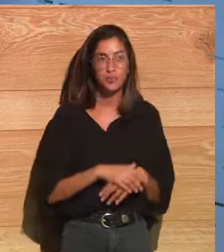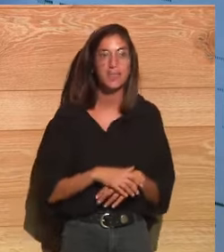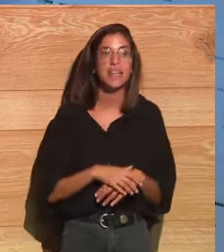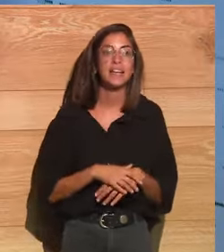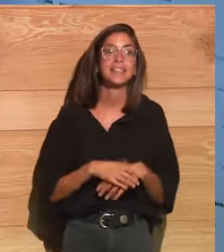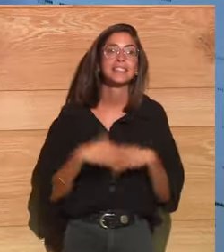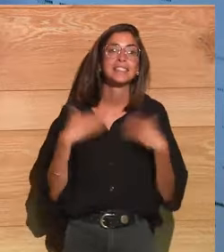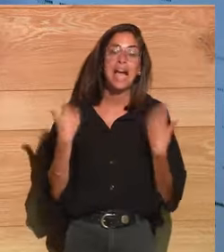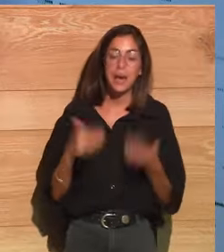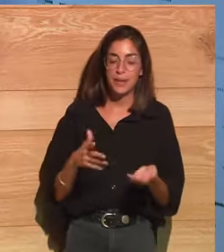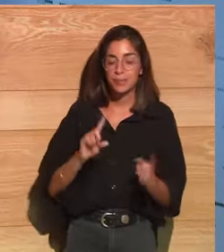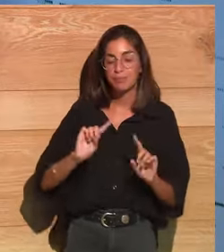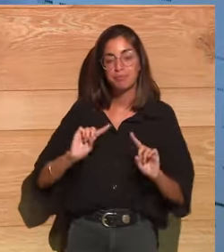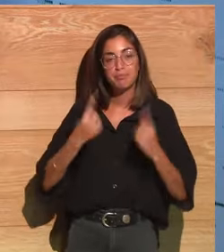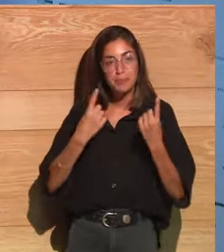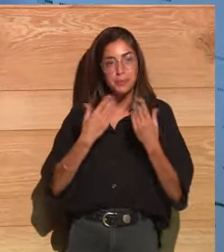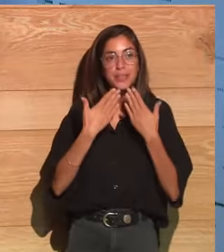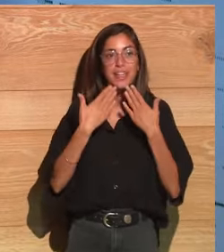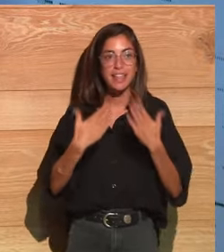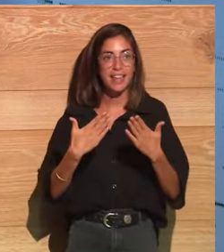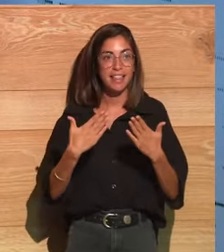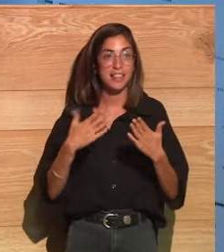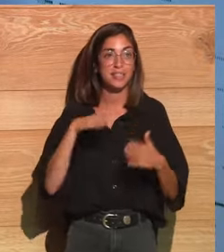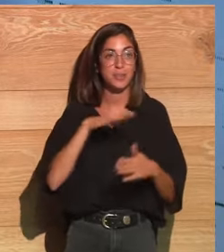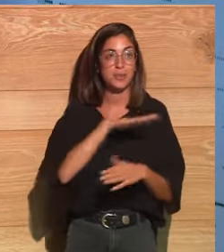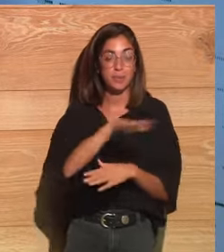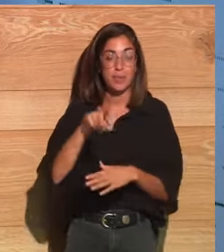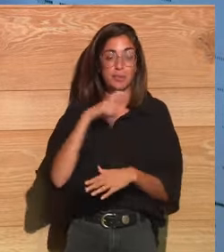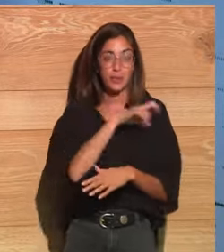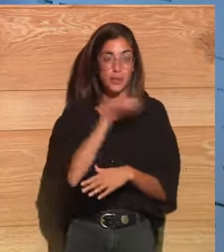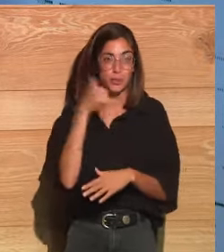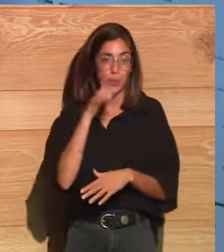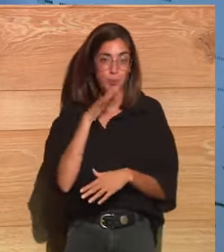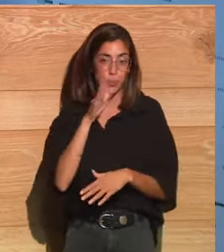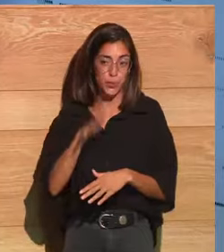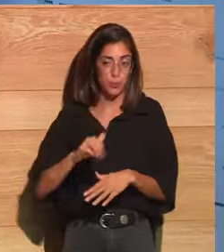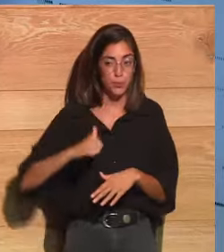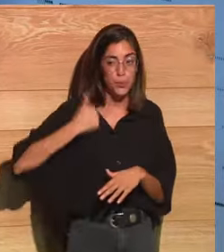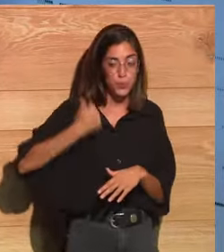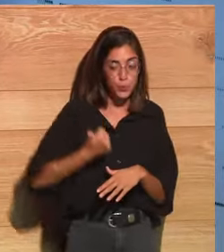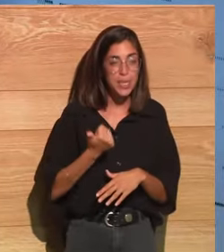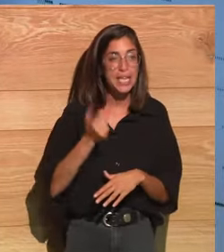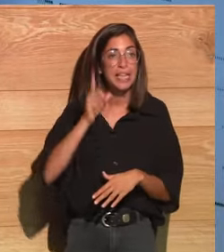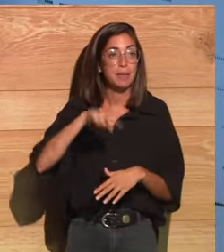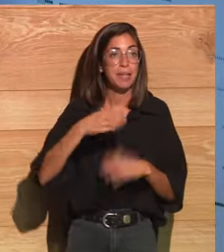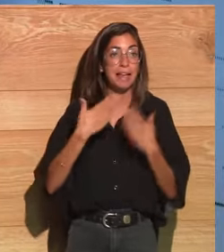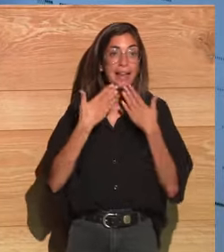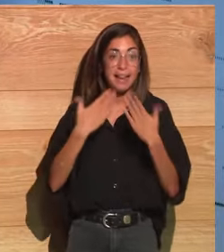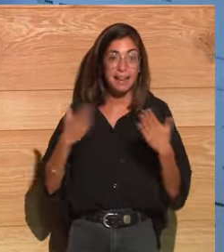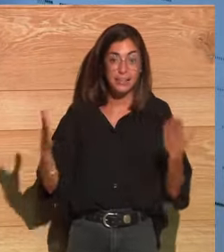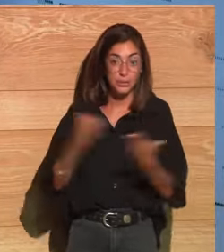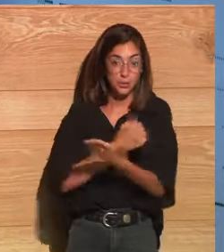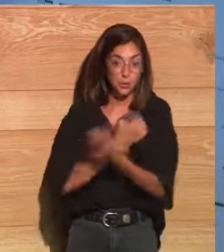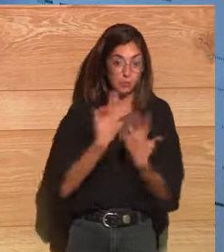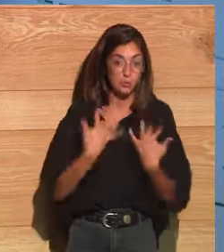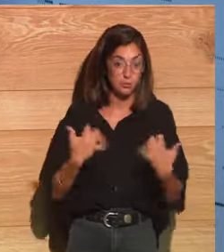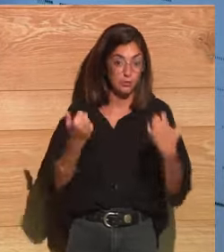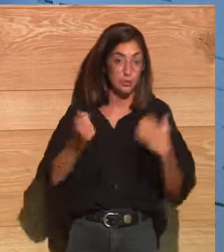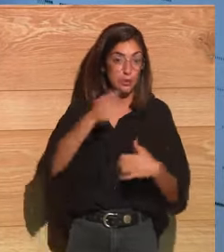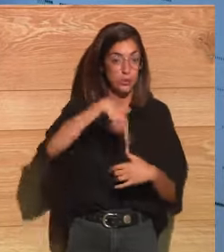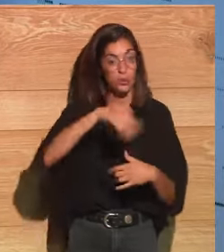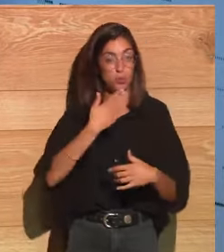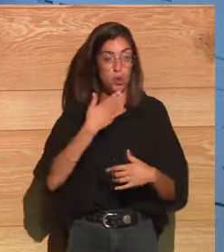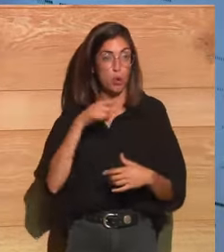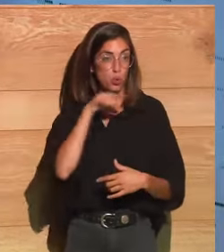bueno, lo primero, muchísimas gracias al espacio Fundación Telefónica por esta oportunidad. Gracias a todos vosotros, os tuteo, que estamos aquí